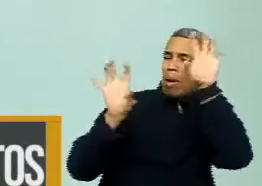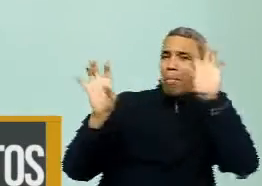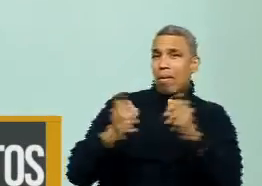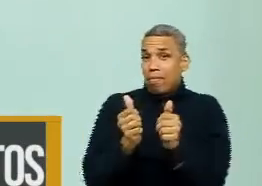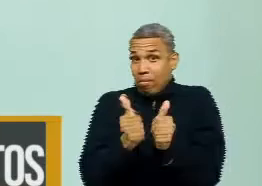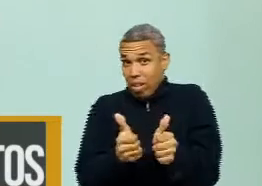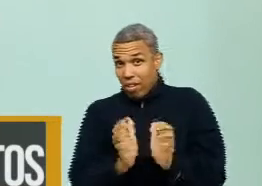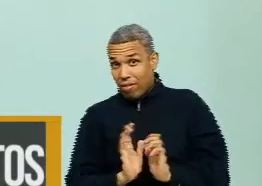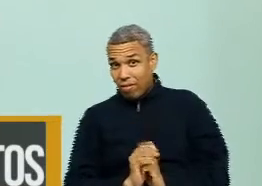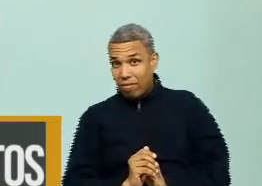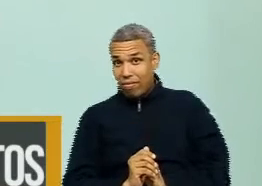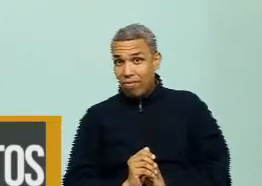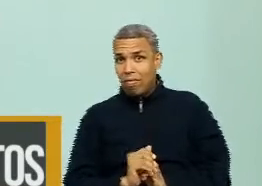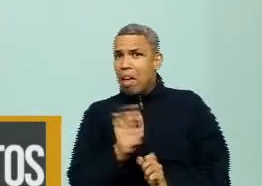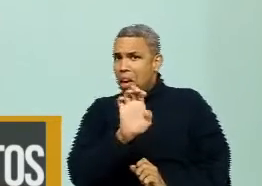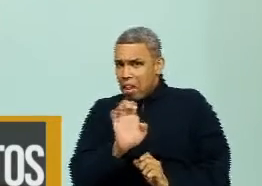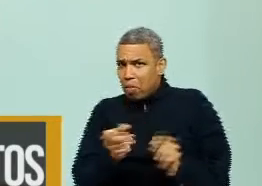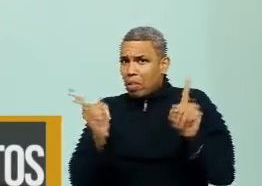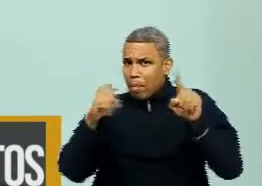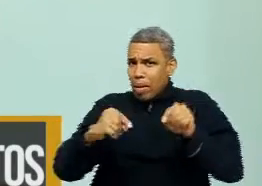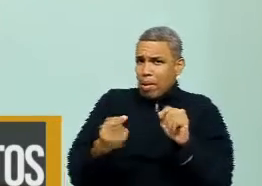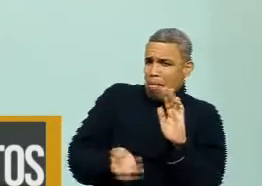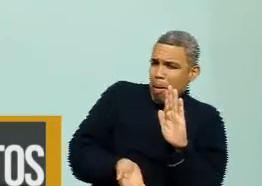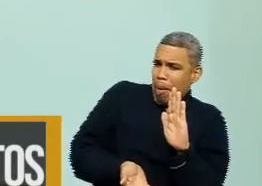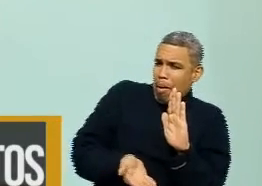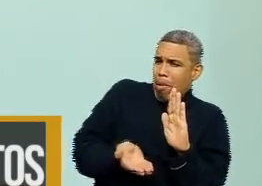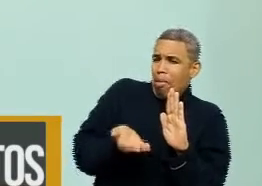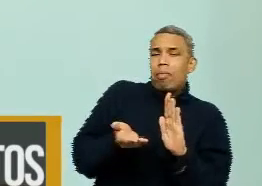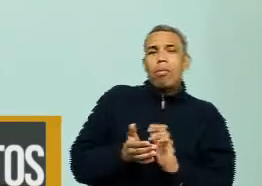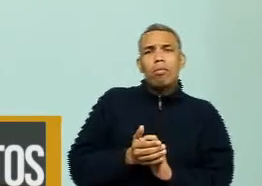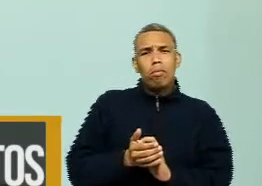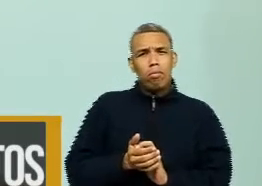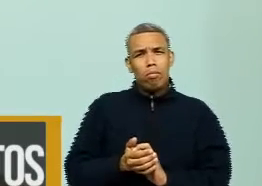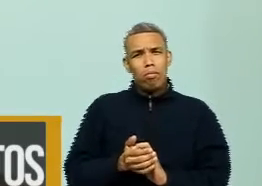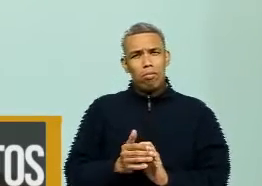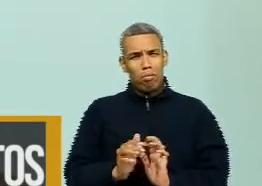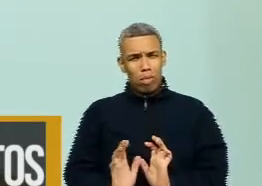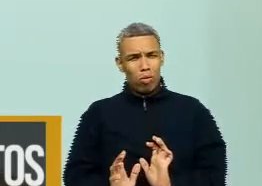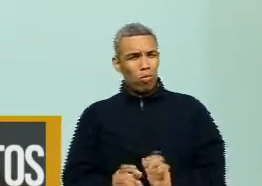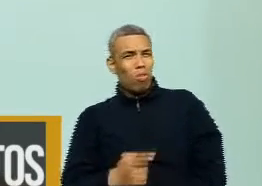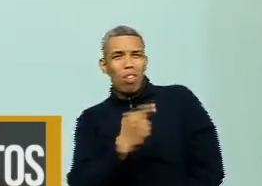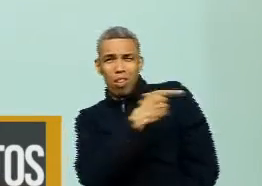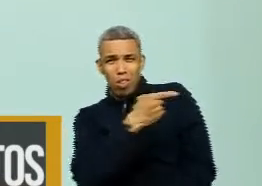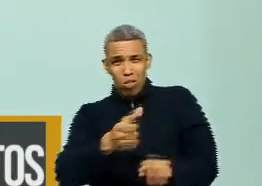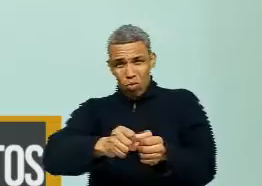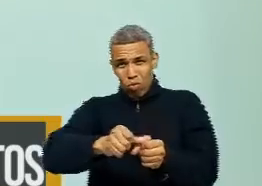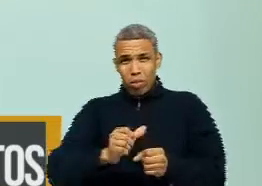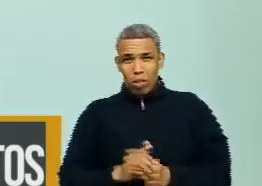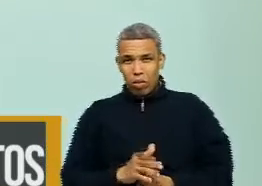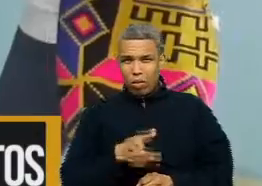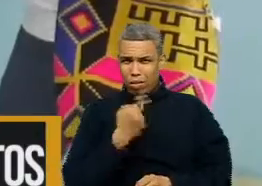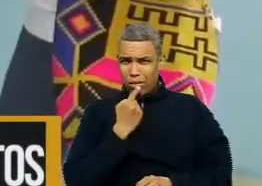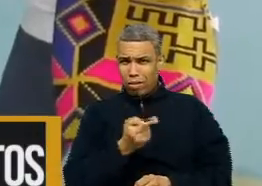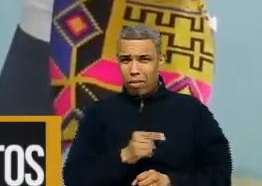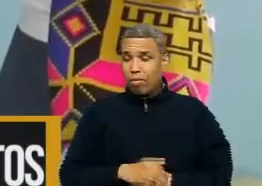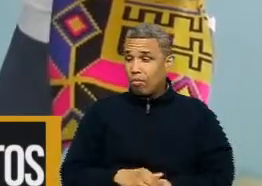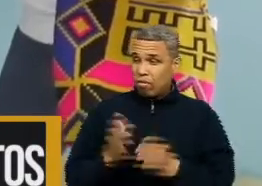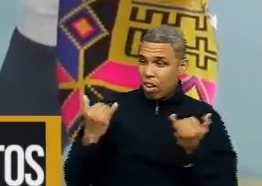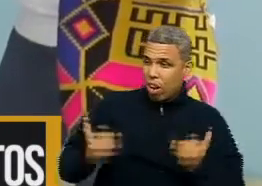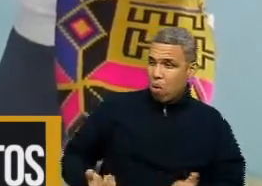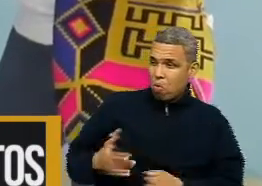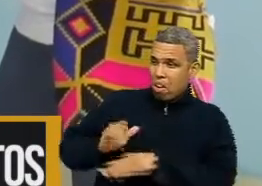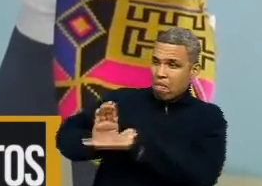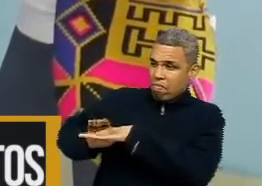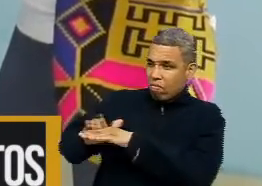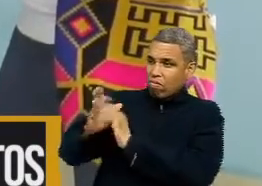pues como decisiones tan arbitrarias, diciendo que se acaban las socializaciones, motivo por el cual pues nos preocupa. La señora Cote